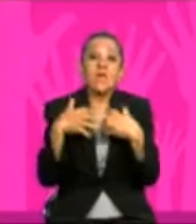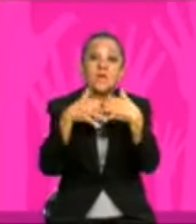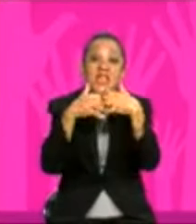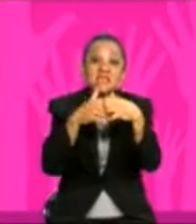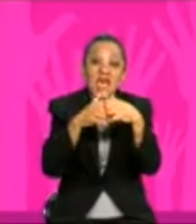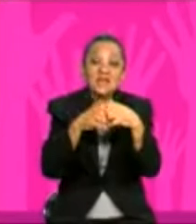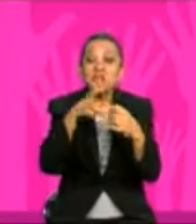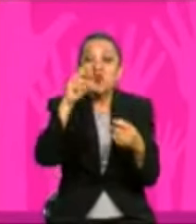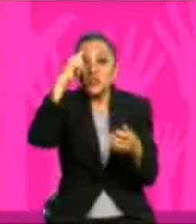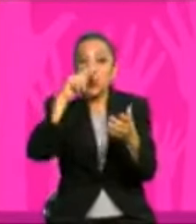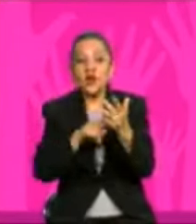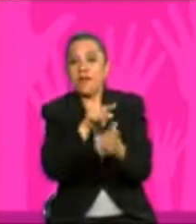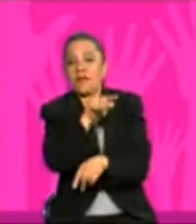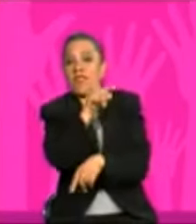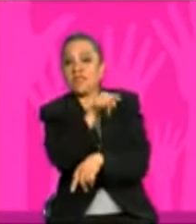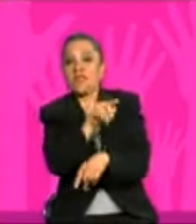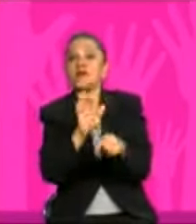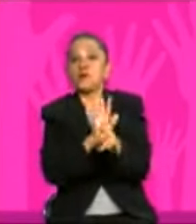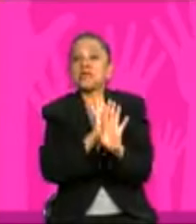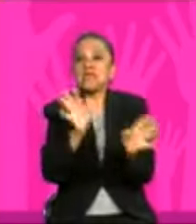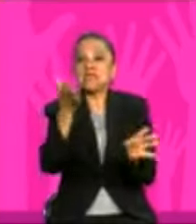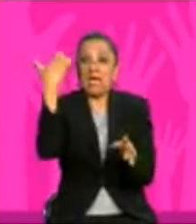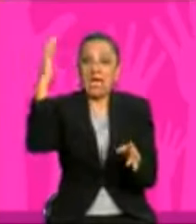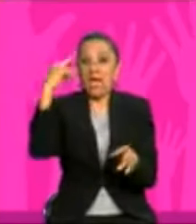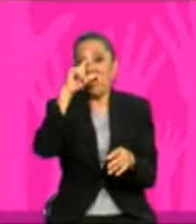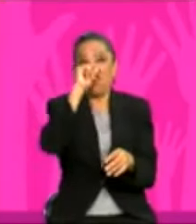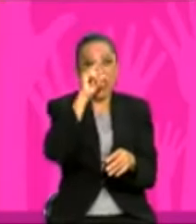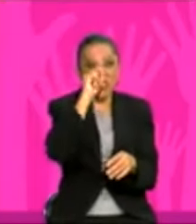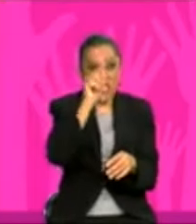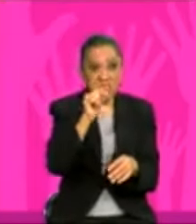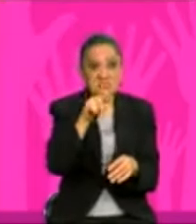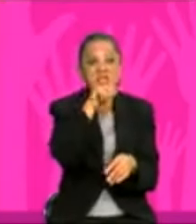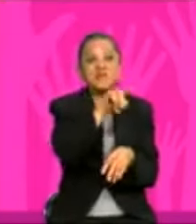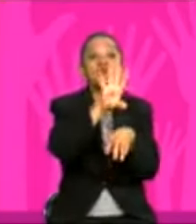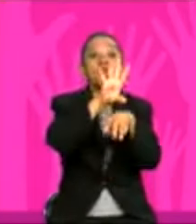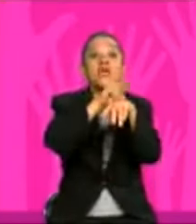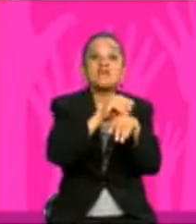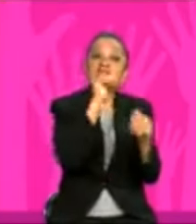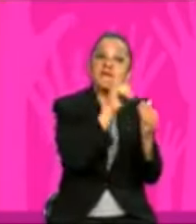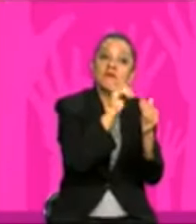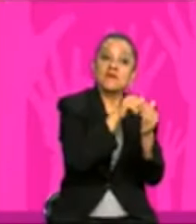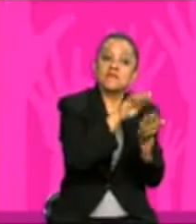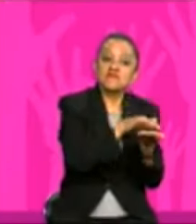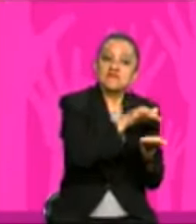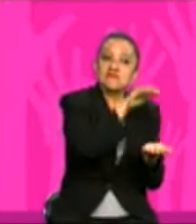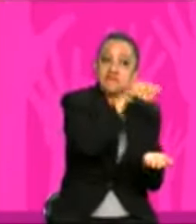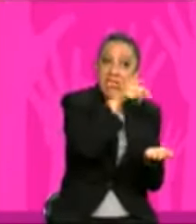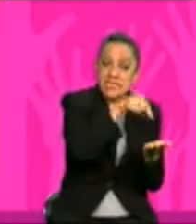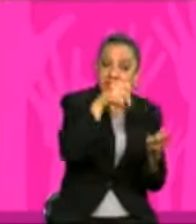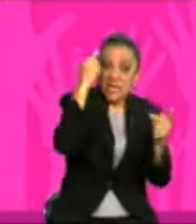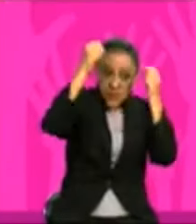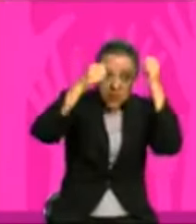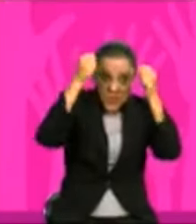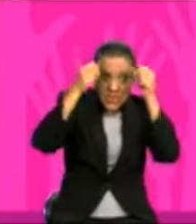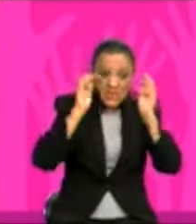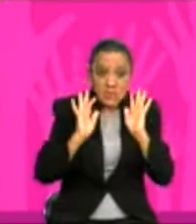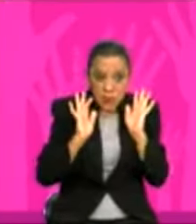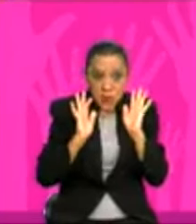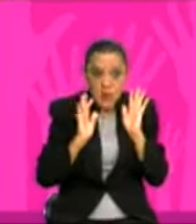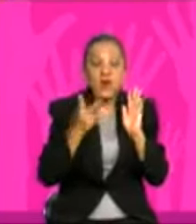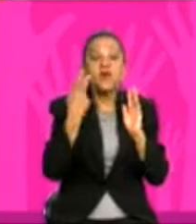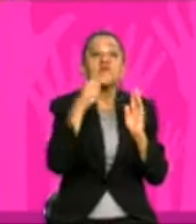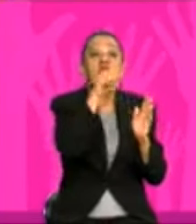vez permitiendo el desvío de sus recursos, fondos que iban para turismo. Yo no sé con qué cara te